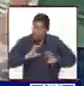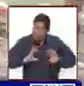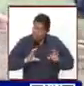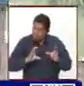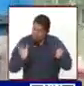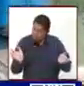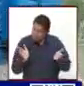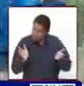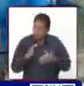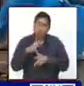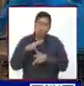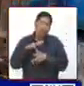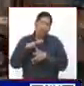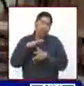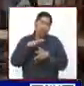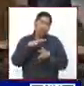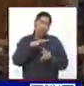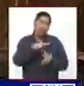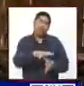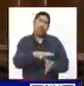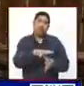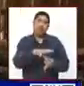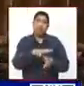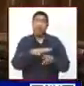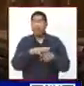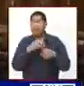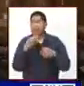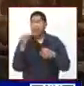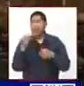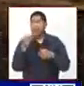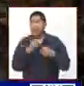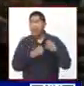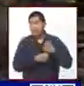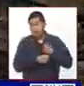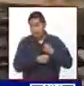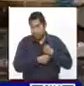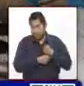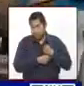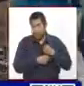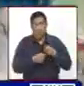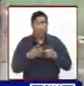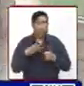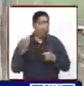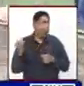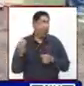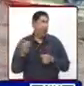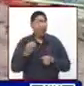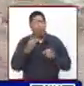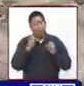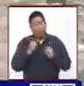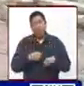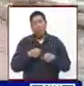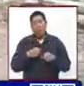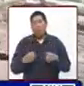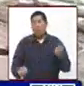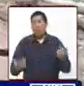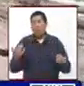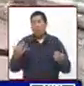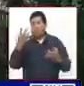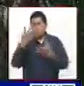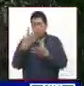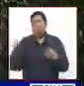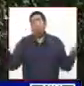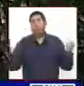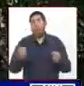la llegada de un helicóptero, del helicóptero Venceremos, de la Fuerza Aérea Boliviana, para apagar los focos de incendio. Es posible